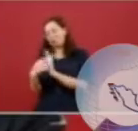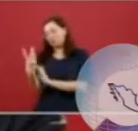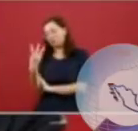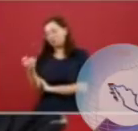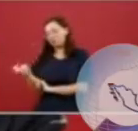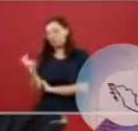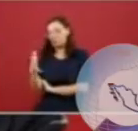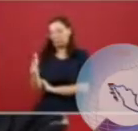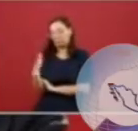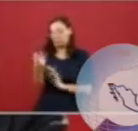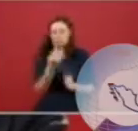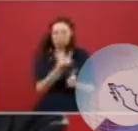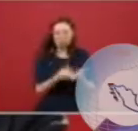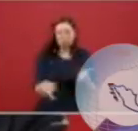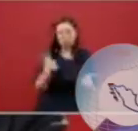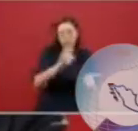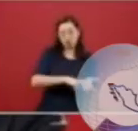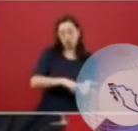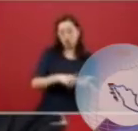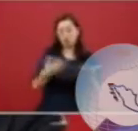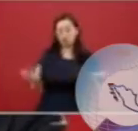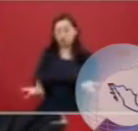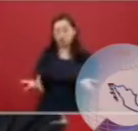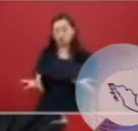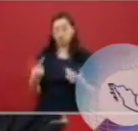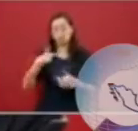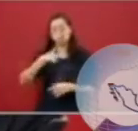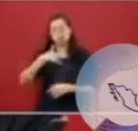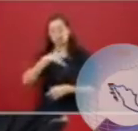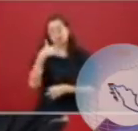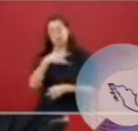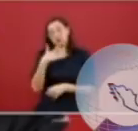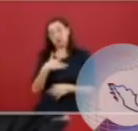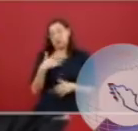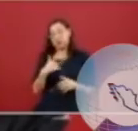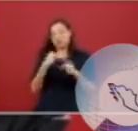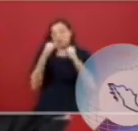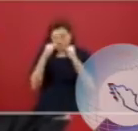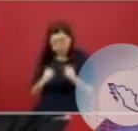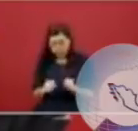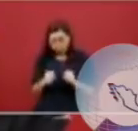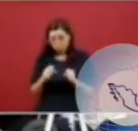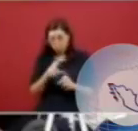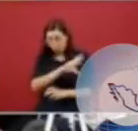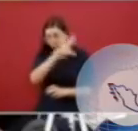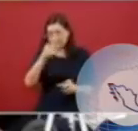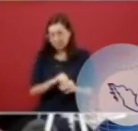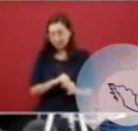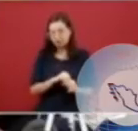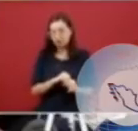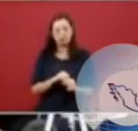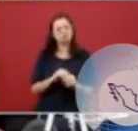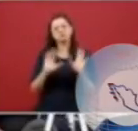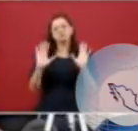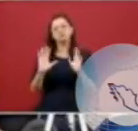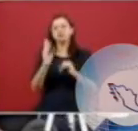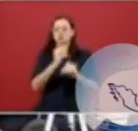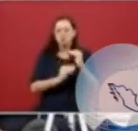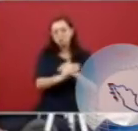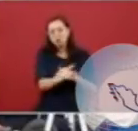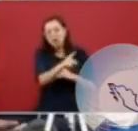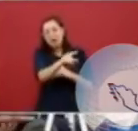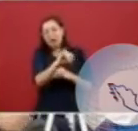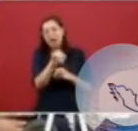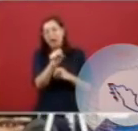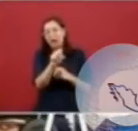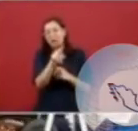4,300 aproximadamente. No estoy seguro que nuestra metodología sea totalmente cierta. Le pasé el archivo a Jesús para que la revisara